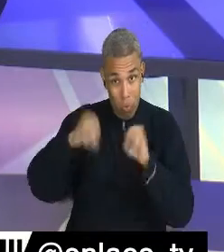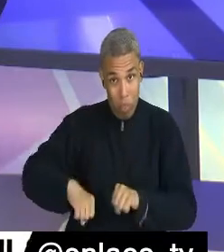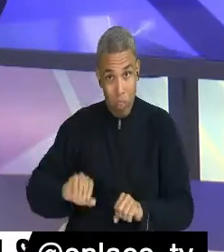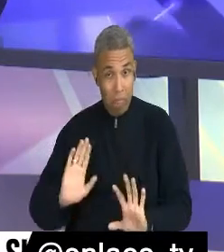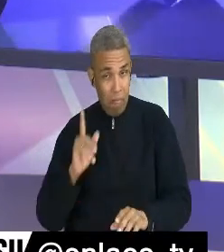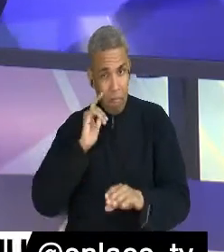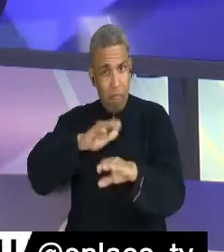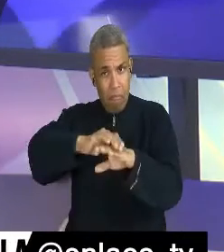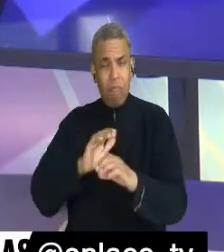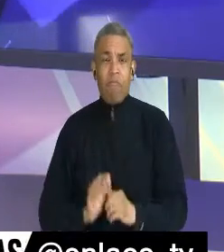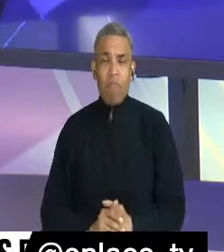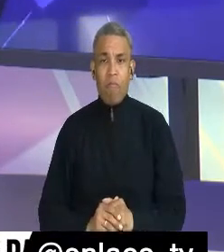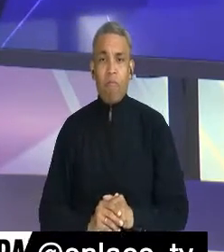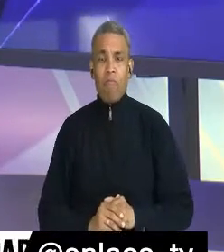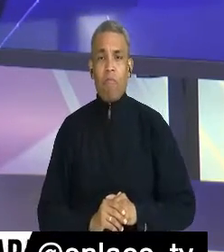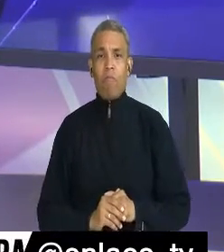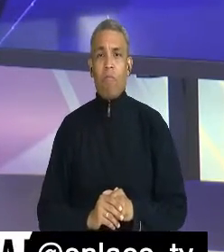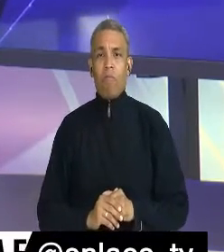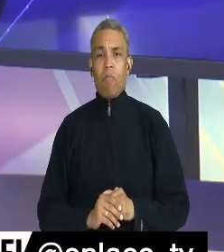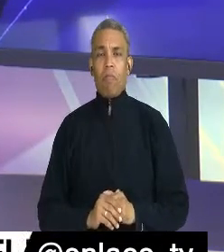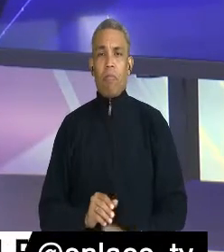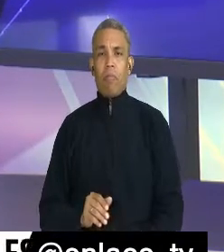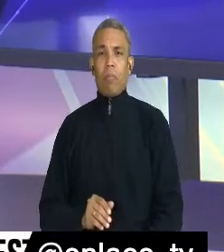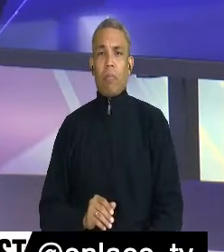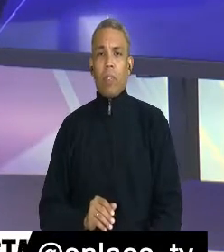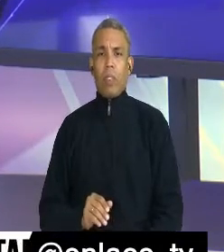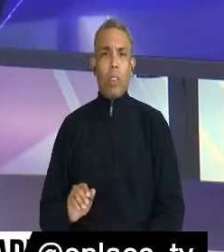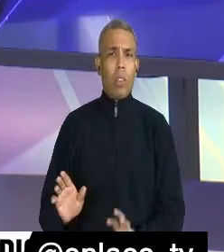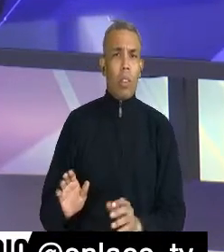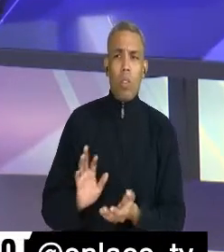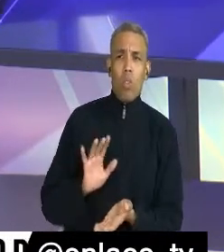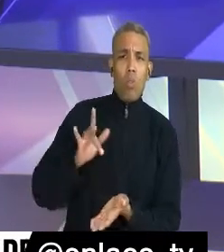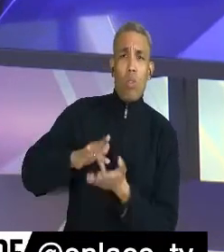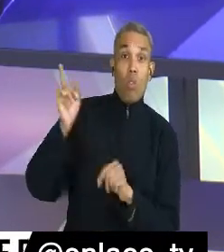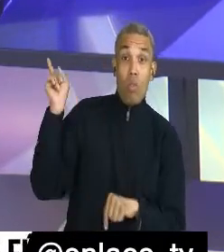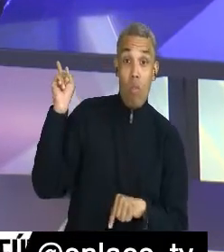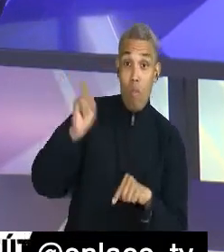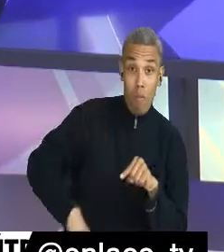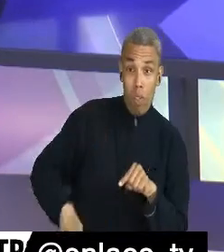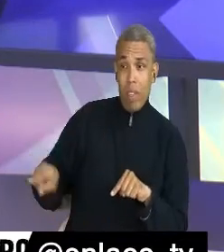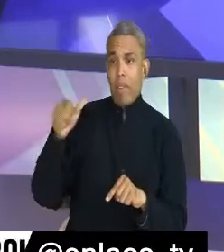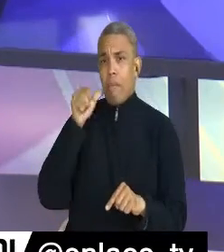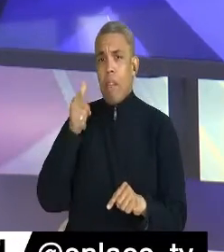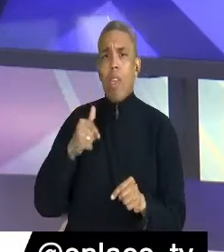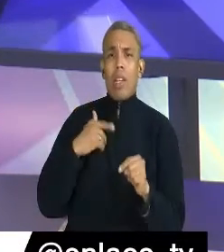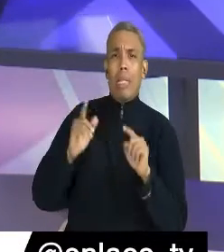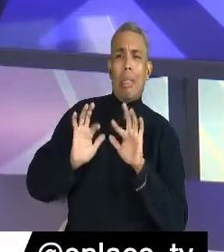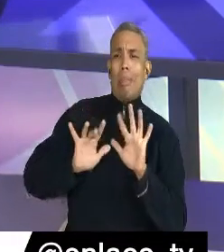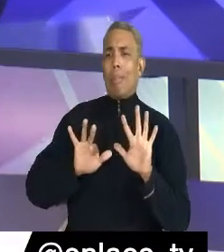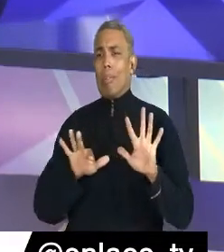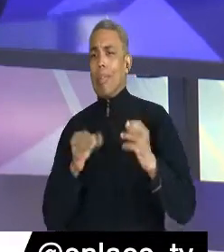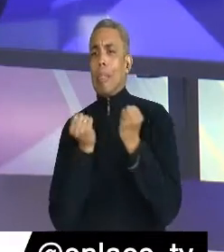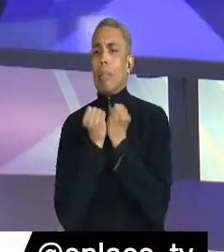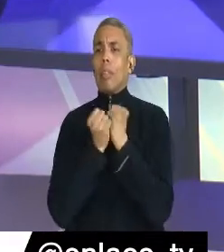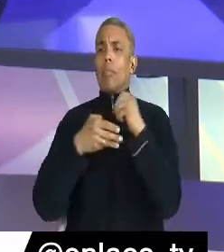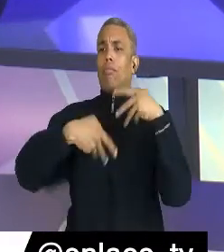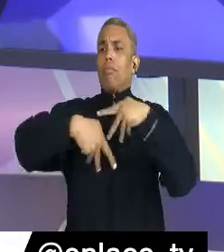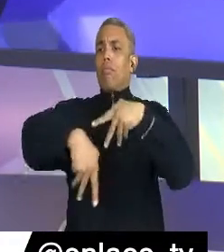y para quienes no tengan la oportunidad de llegar hasta la avenida del ferrocarril enlace televisión es garantizar a ustedes poder disfrutar de este desfile cívico-militar